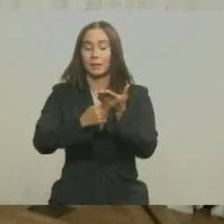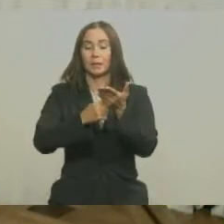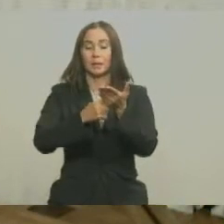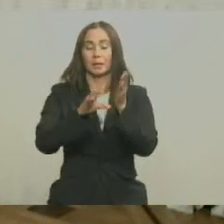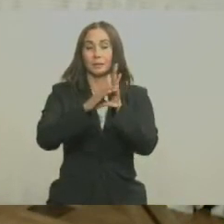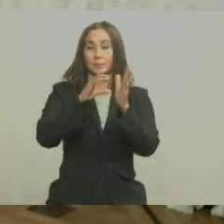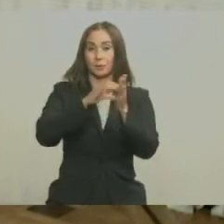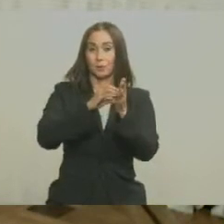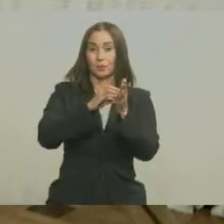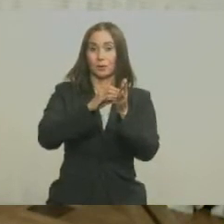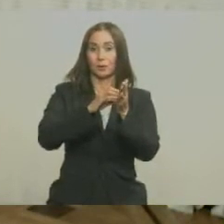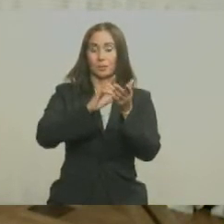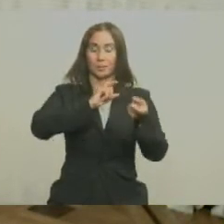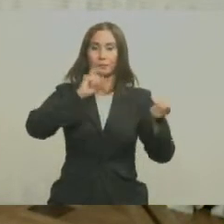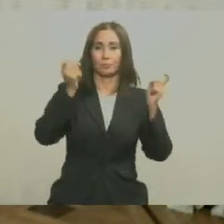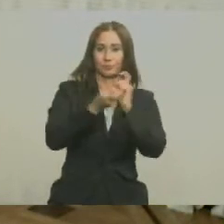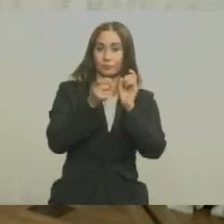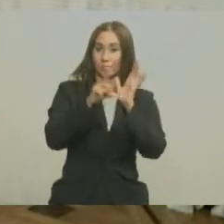el Código Civil